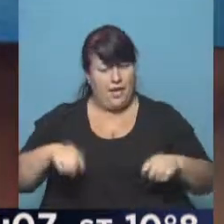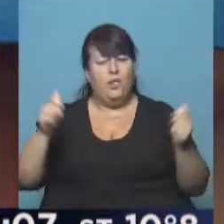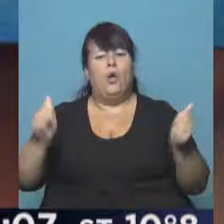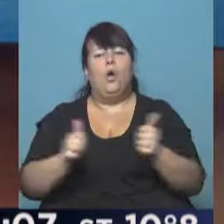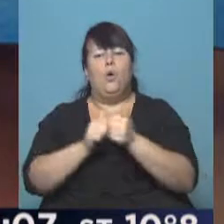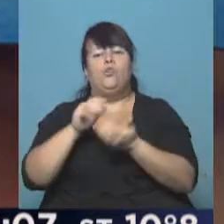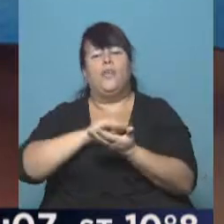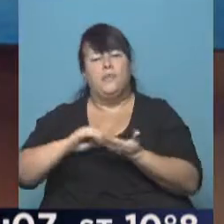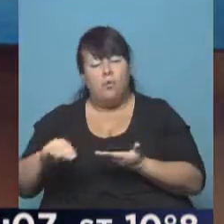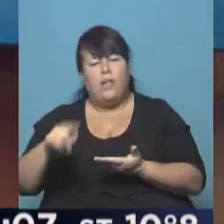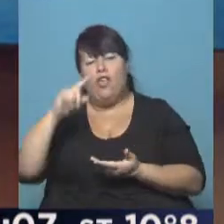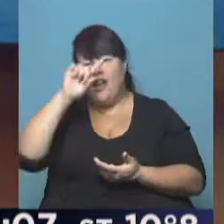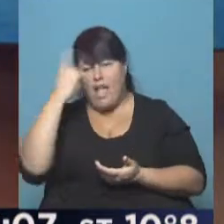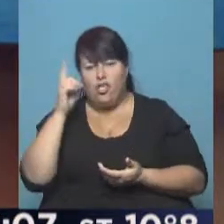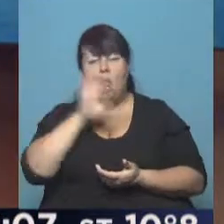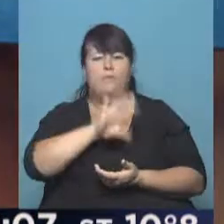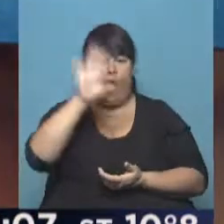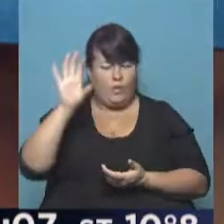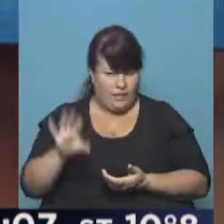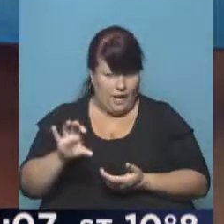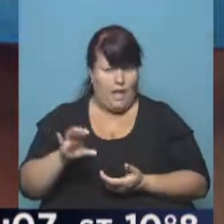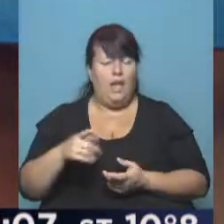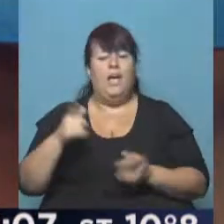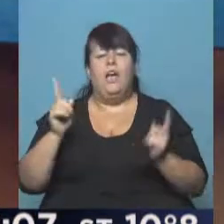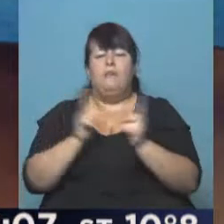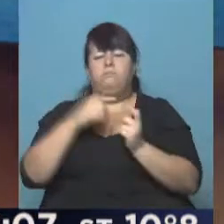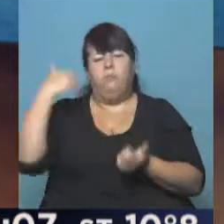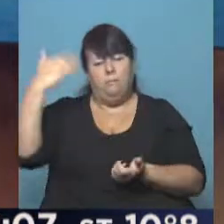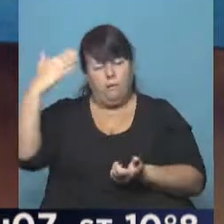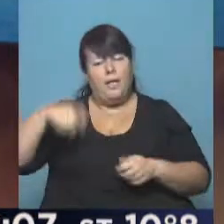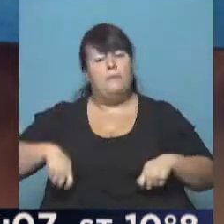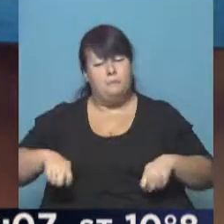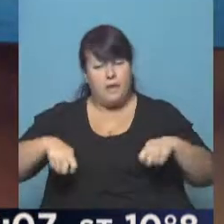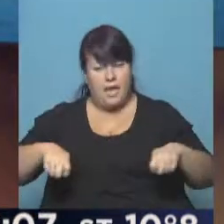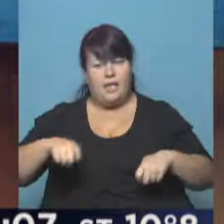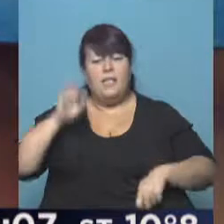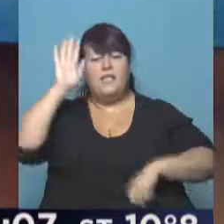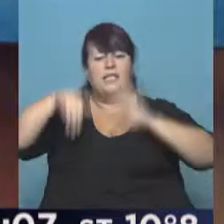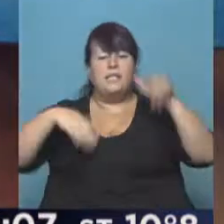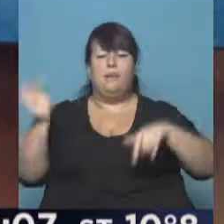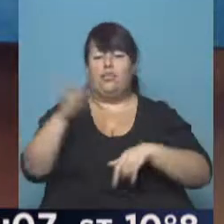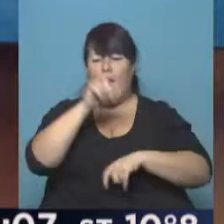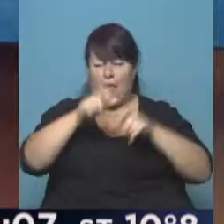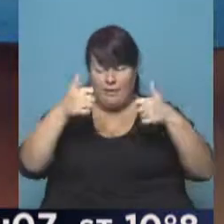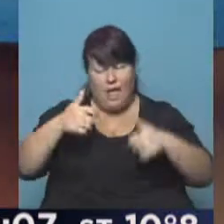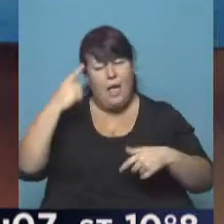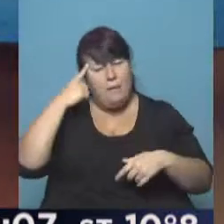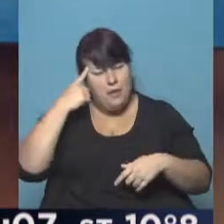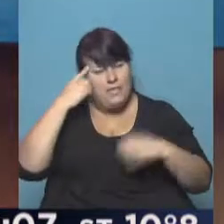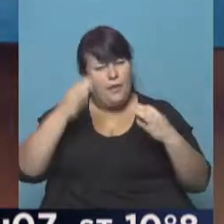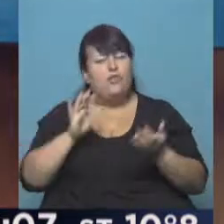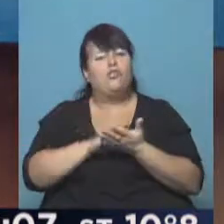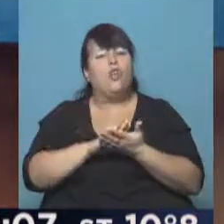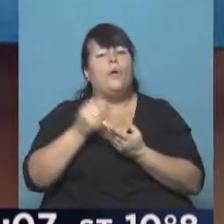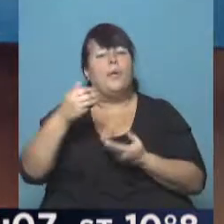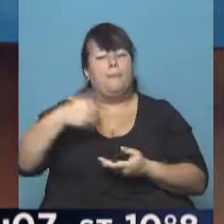acompañada de legisladores nacionales y provinciales. Durante una breve alocución, Michetti convocó a todos los presentes a reflexionar sobre lo que